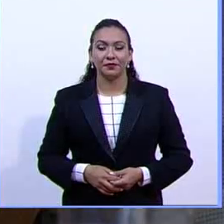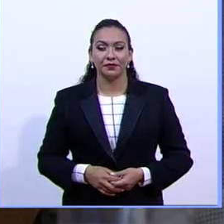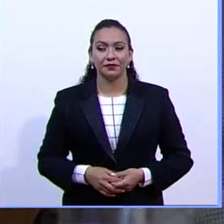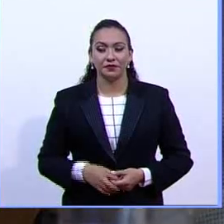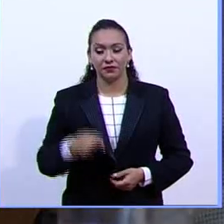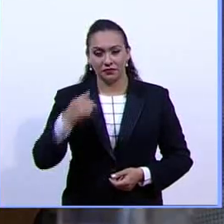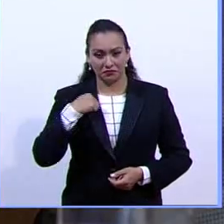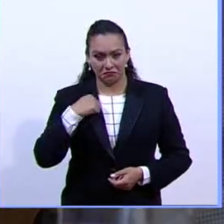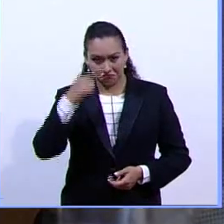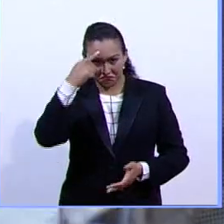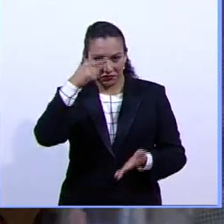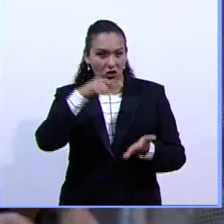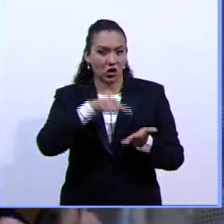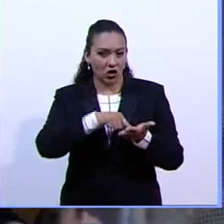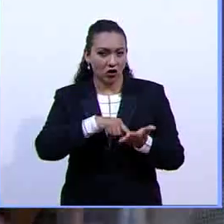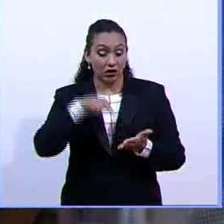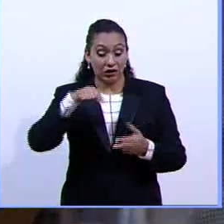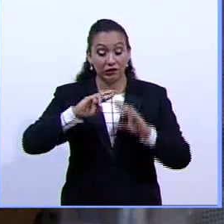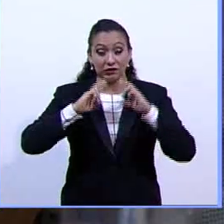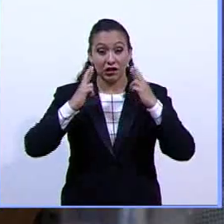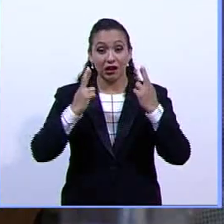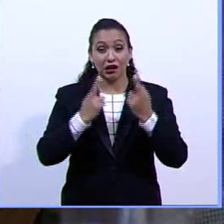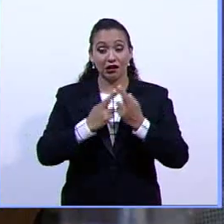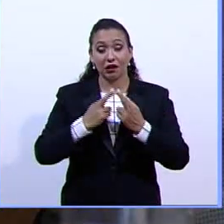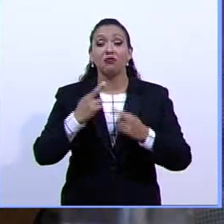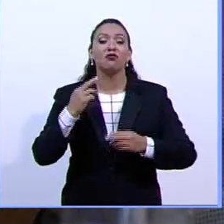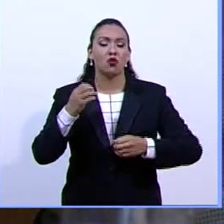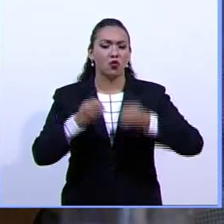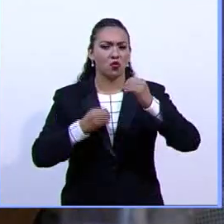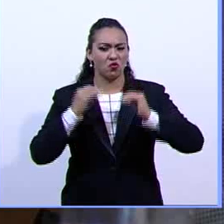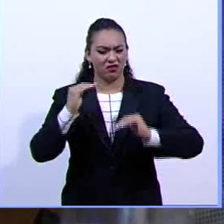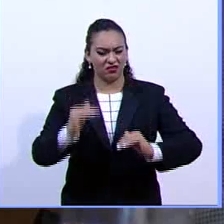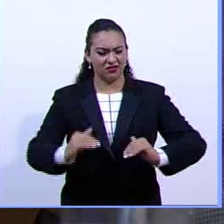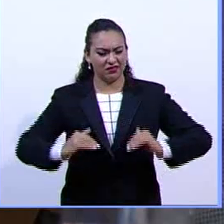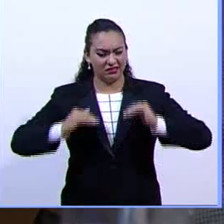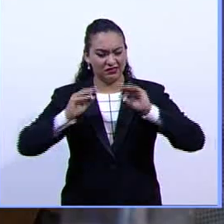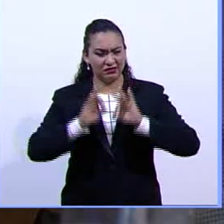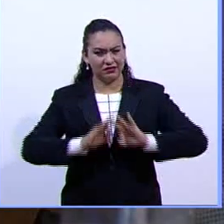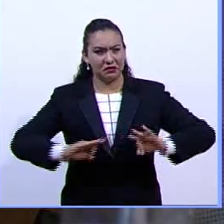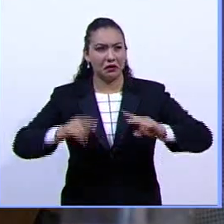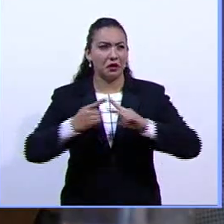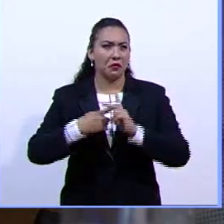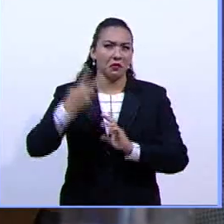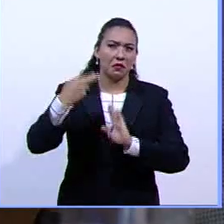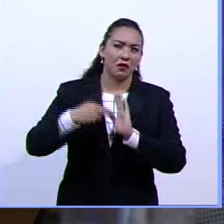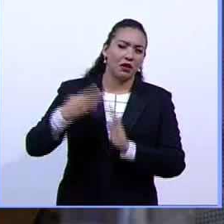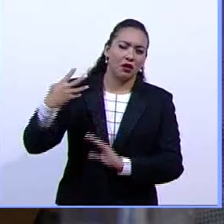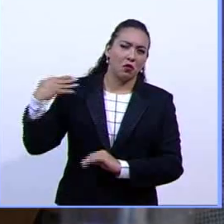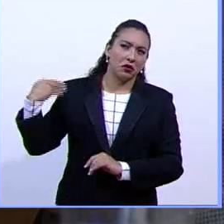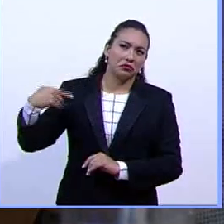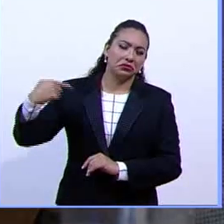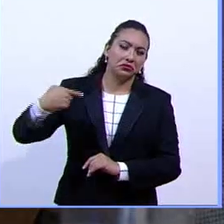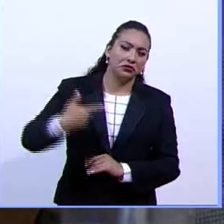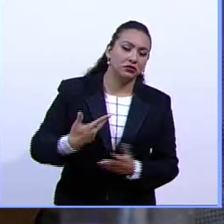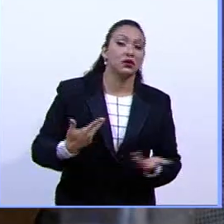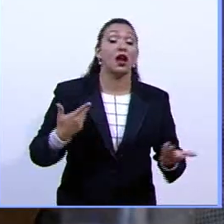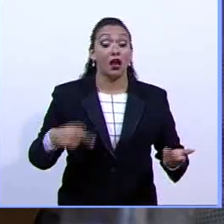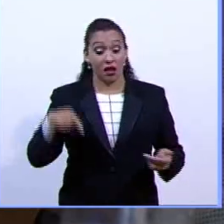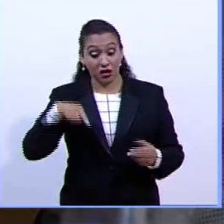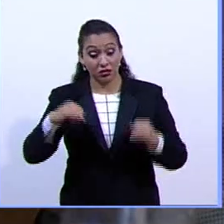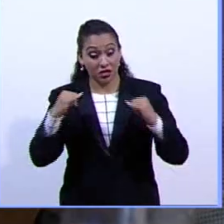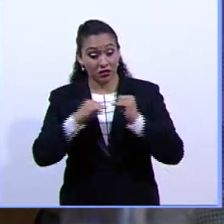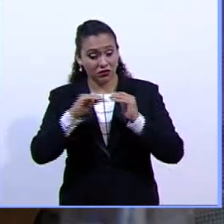Yo creo que la Cumbre Judicial Iberoamericana viene siendo desde el año 2004 una institución de